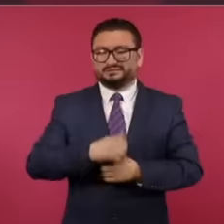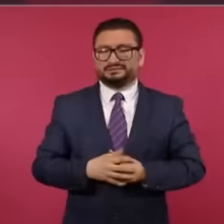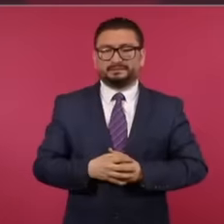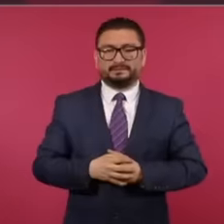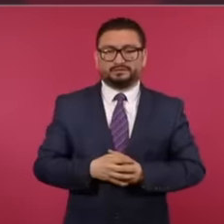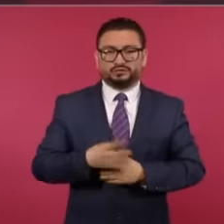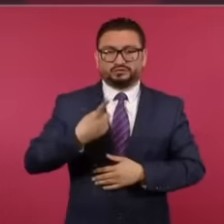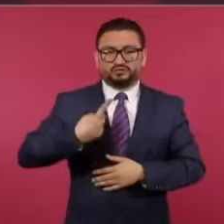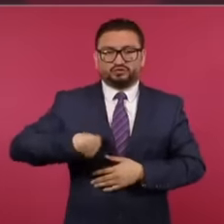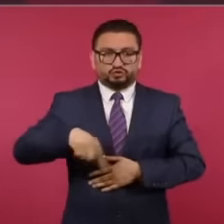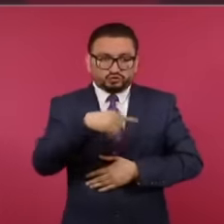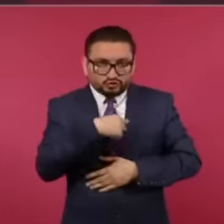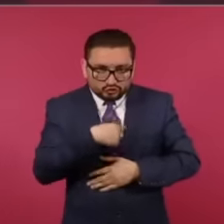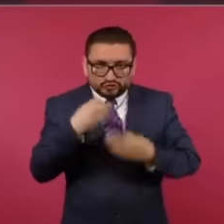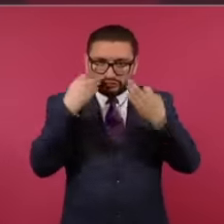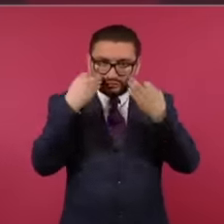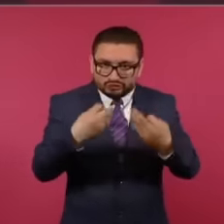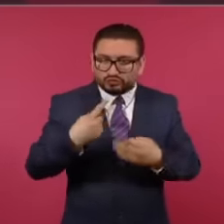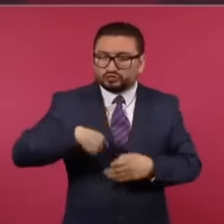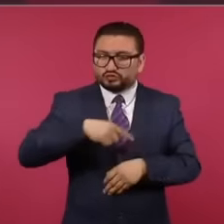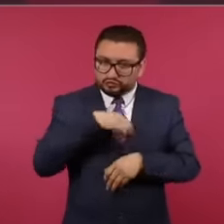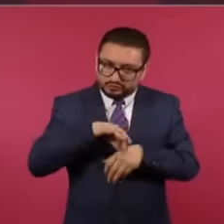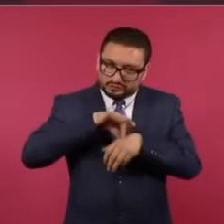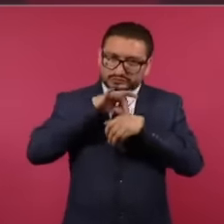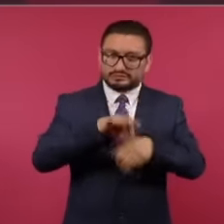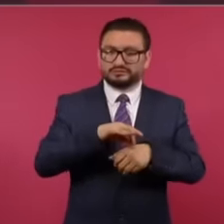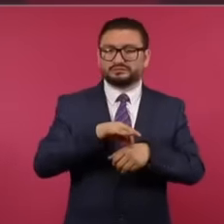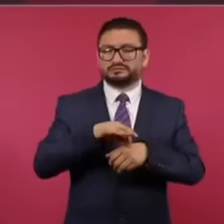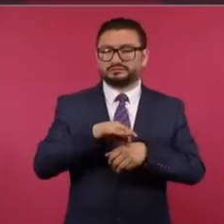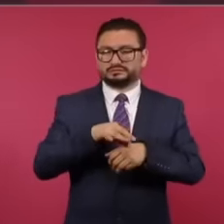Y nosotros lo padecimos.